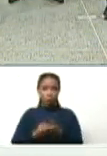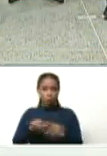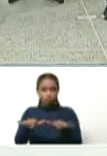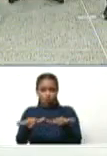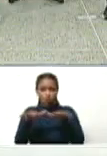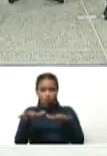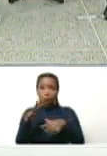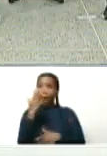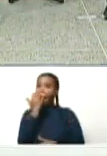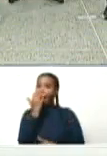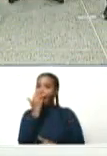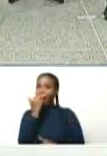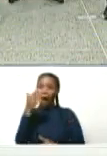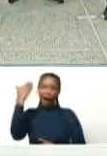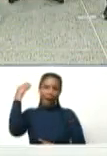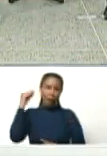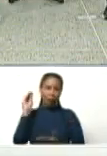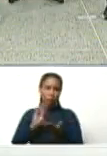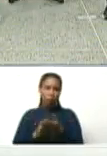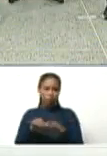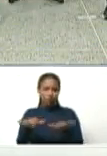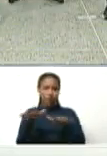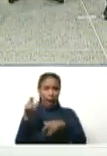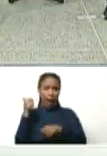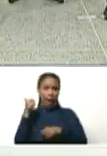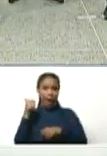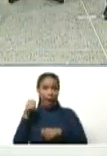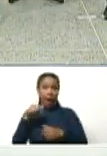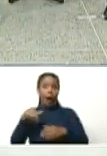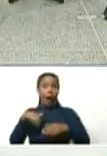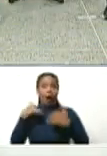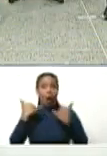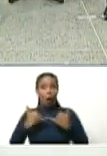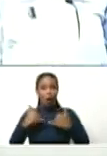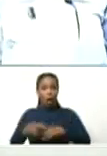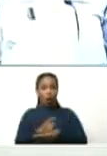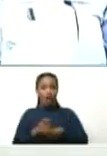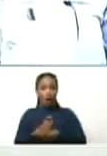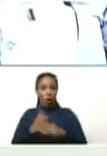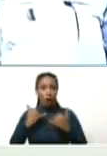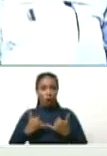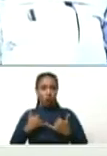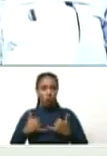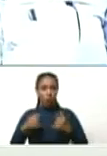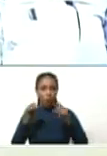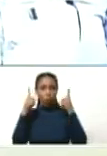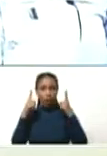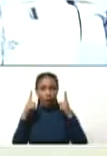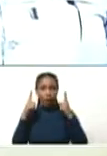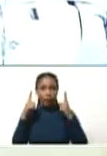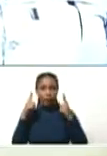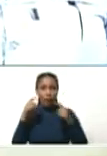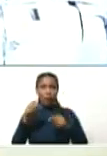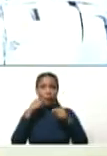Carneiro puso a La Guaira bella, y Terán es continuador de la obra de García Carneiro. La Guaira está de punta a punta